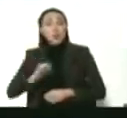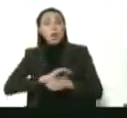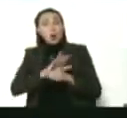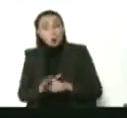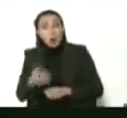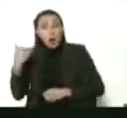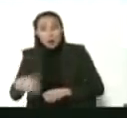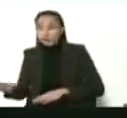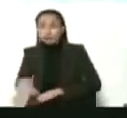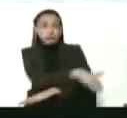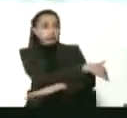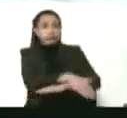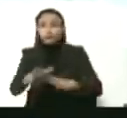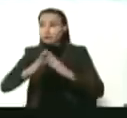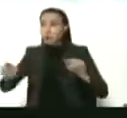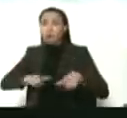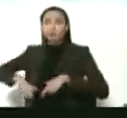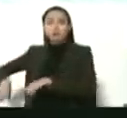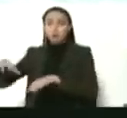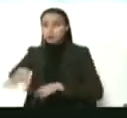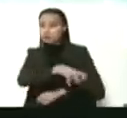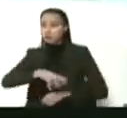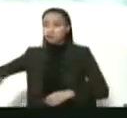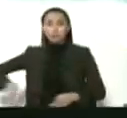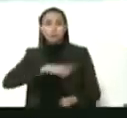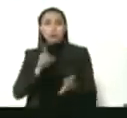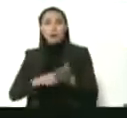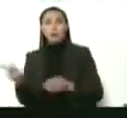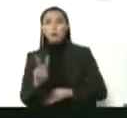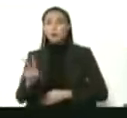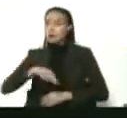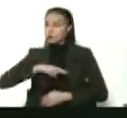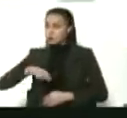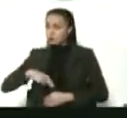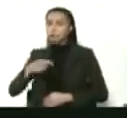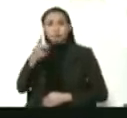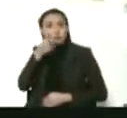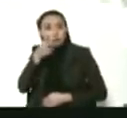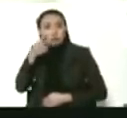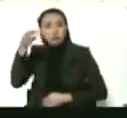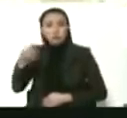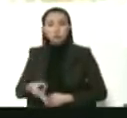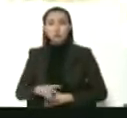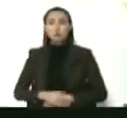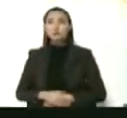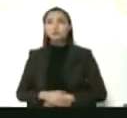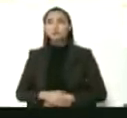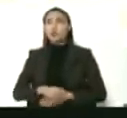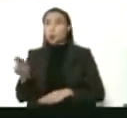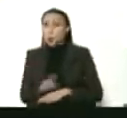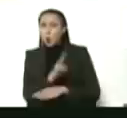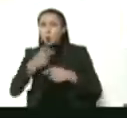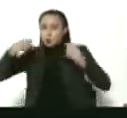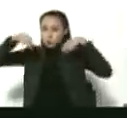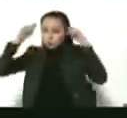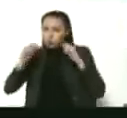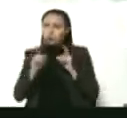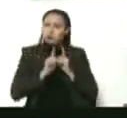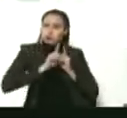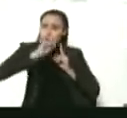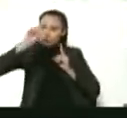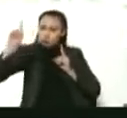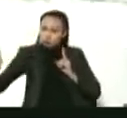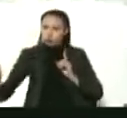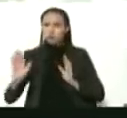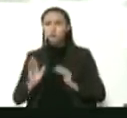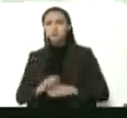circula libremente en todos los estados del país. No podemos bajar la guardia. El uso de mascarilla, distanciamiento